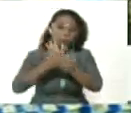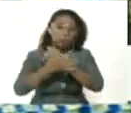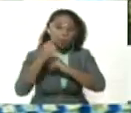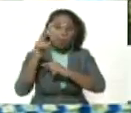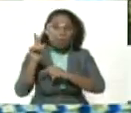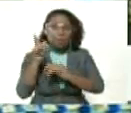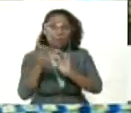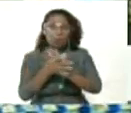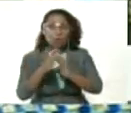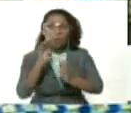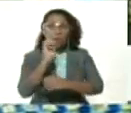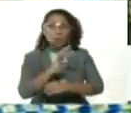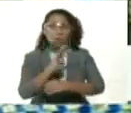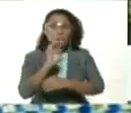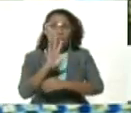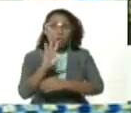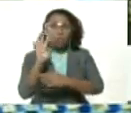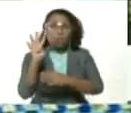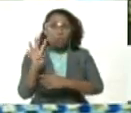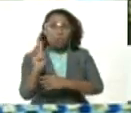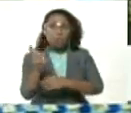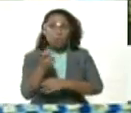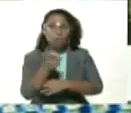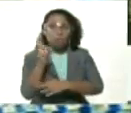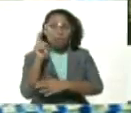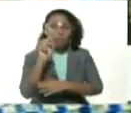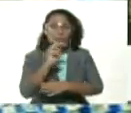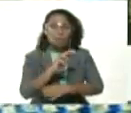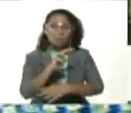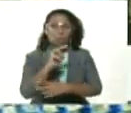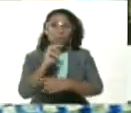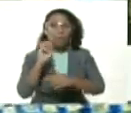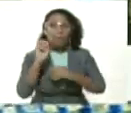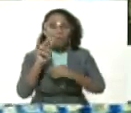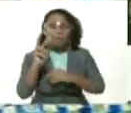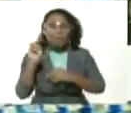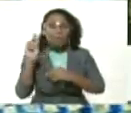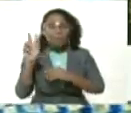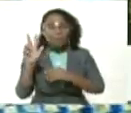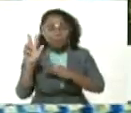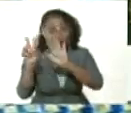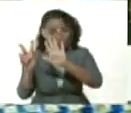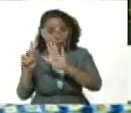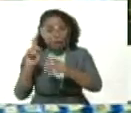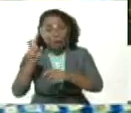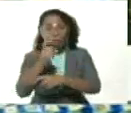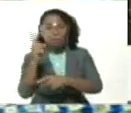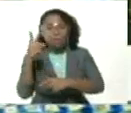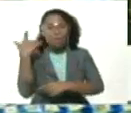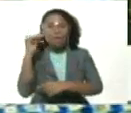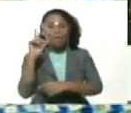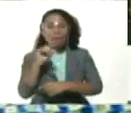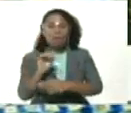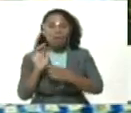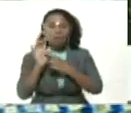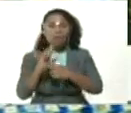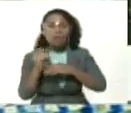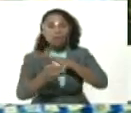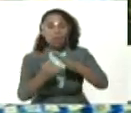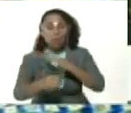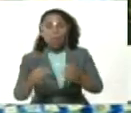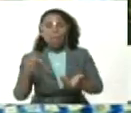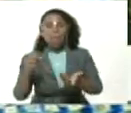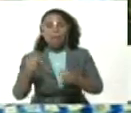de 454 gramos y 227 gramos. Y también tenemos la presentación institucional para